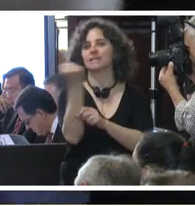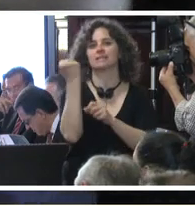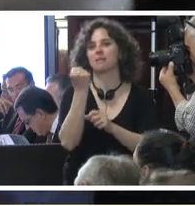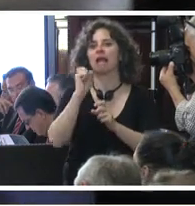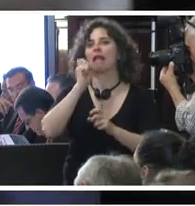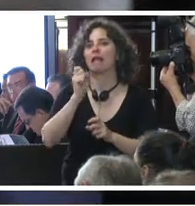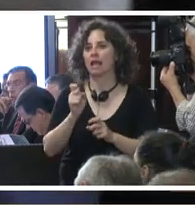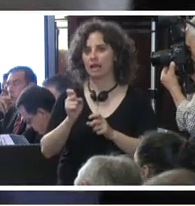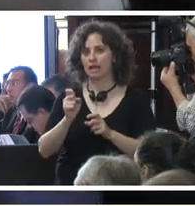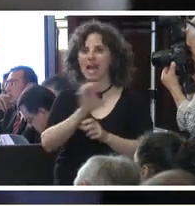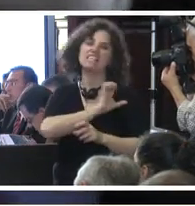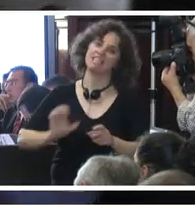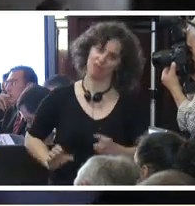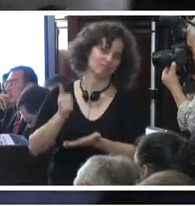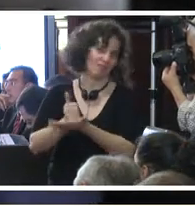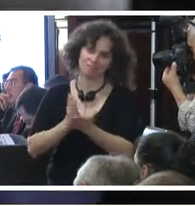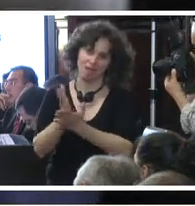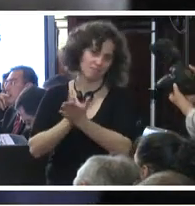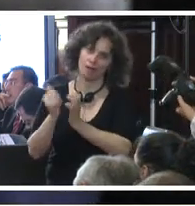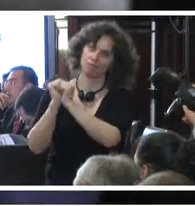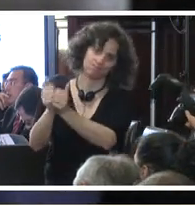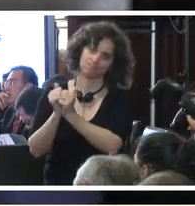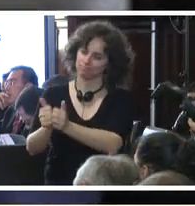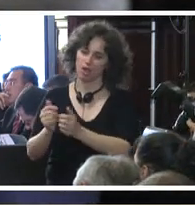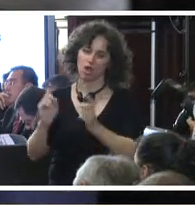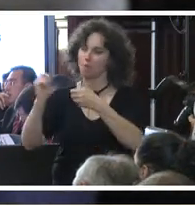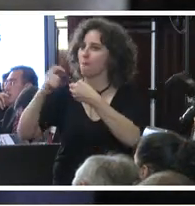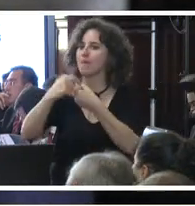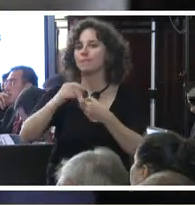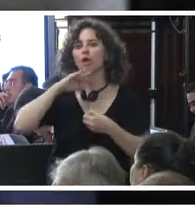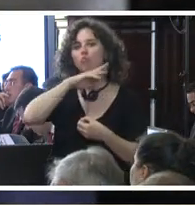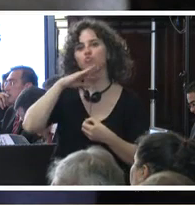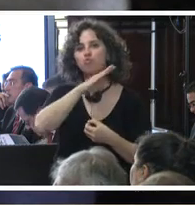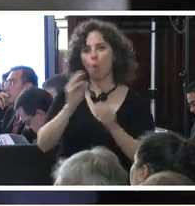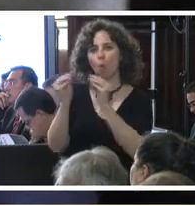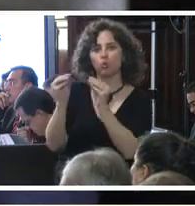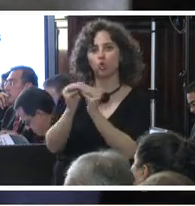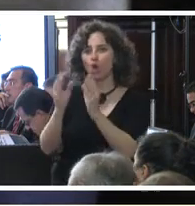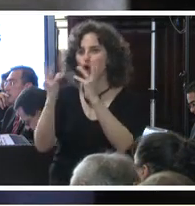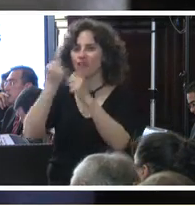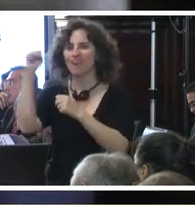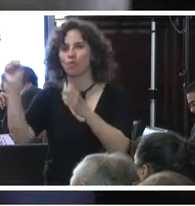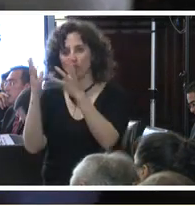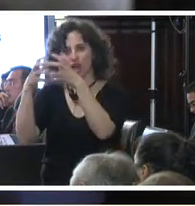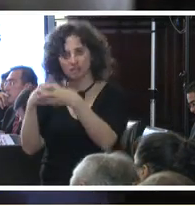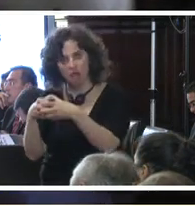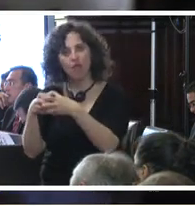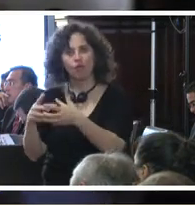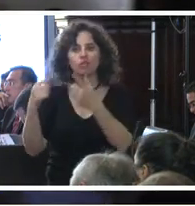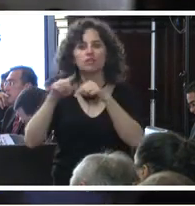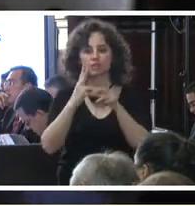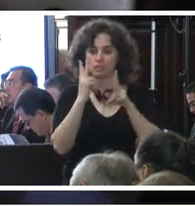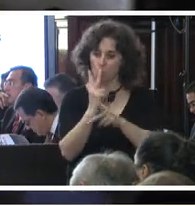desaparece es precisamente el Estado. El Estado como un miembro activo de colusión inicialmente con la delincuencia organizada, y en este segundo periodo